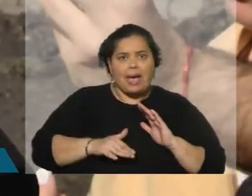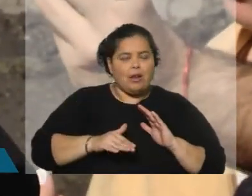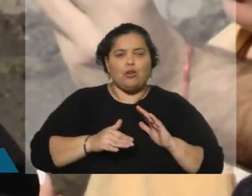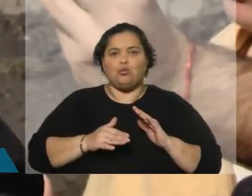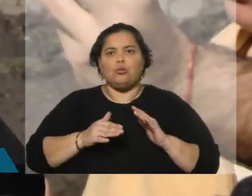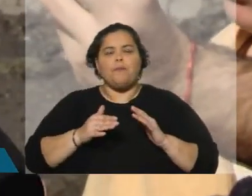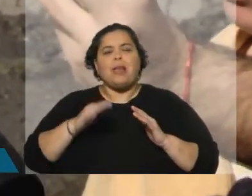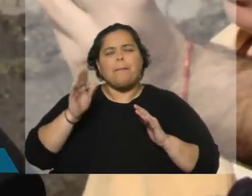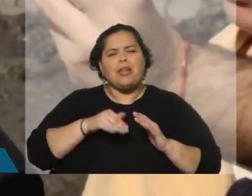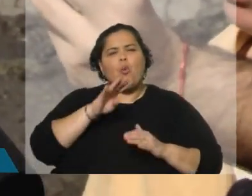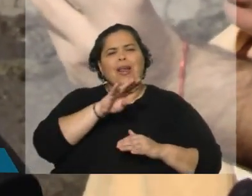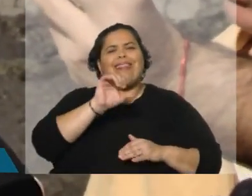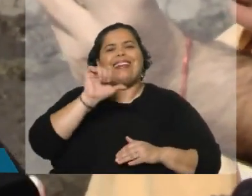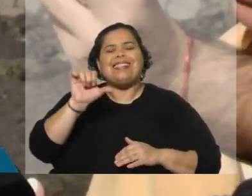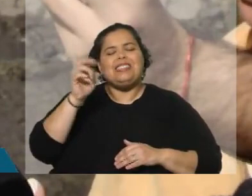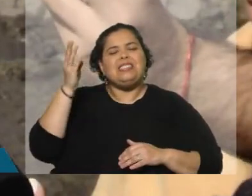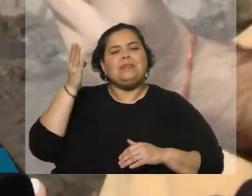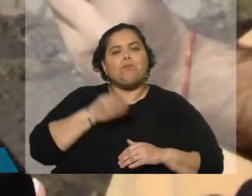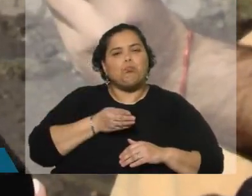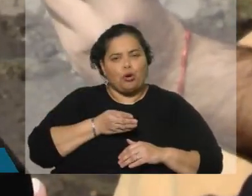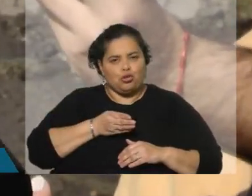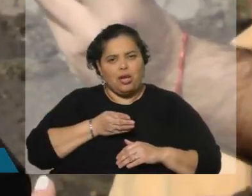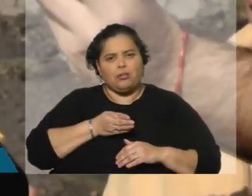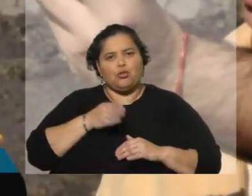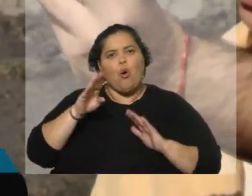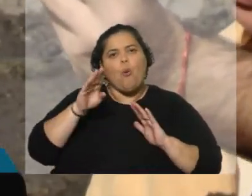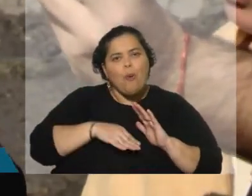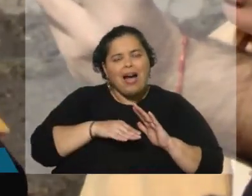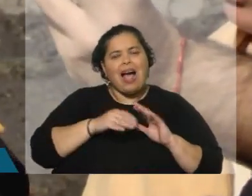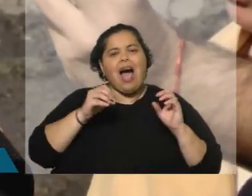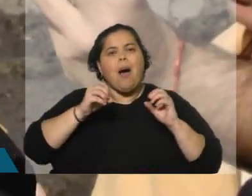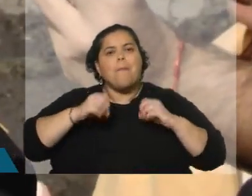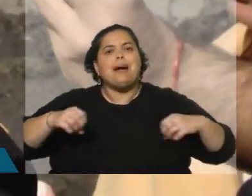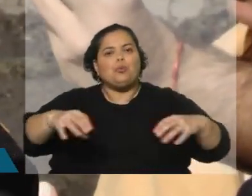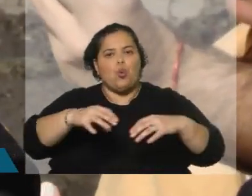46%, estoy diciendo 46%, los residuos que había en esa plaza.